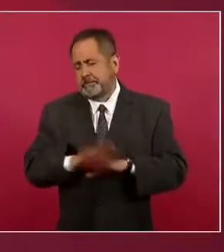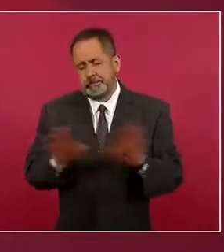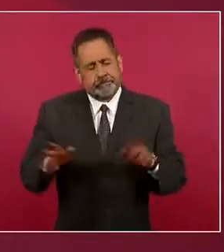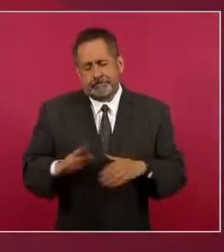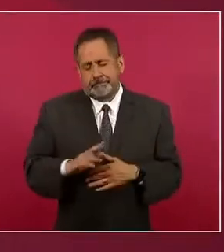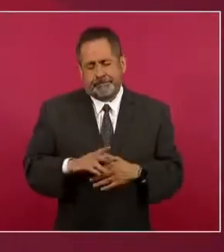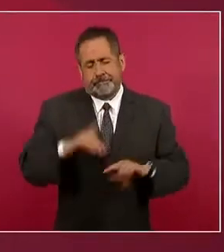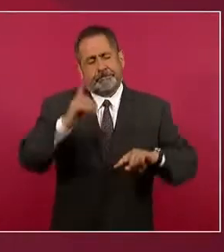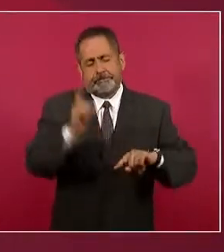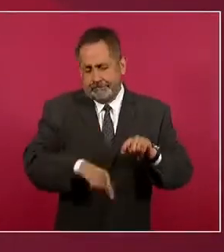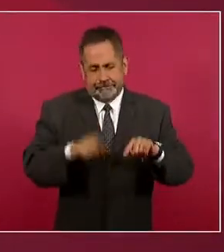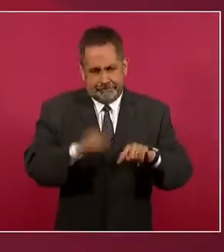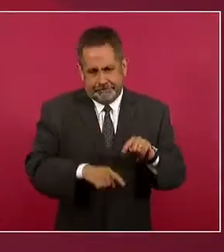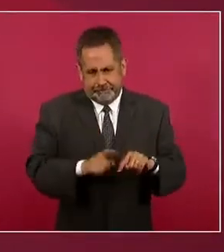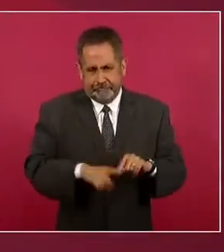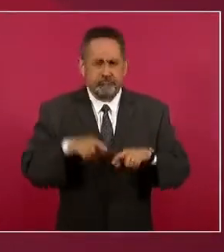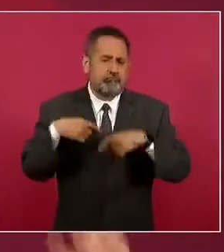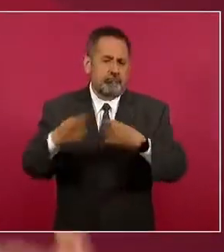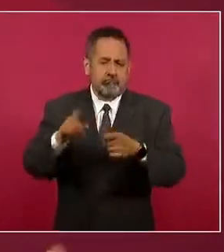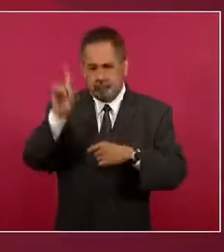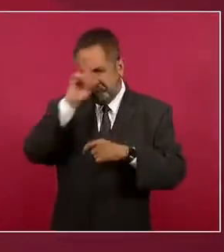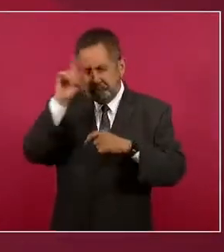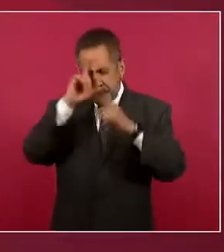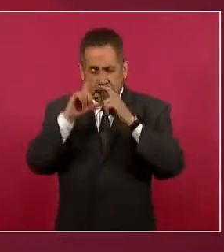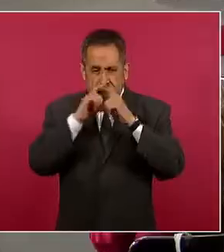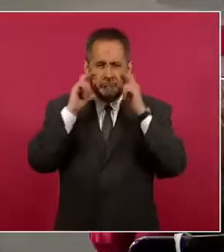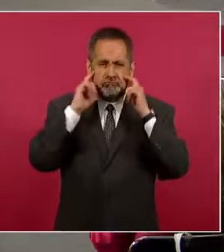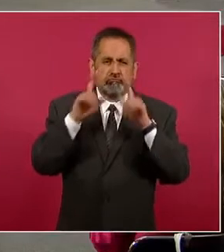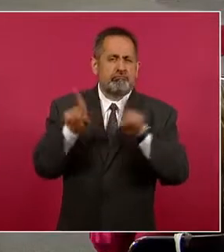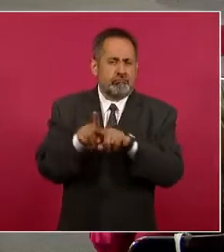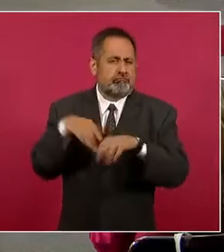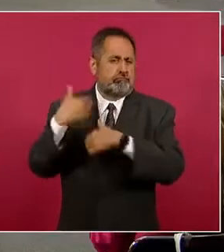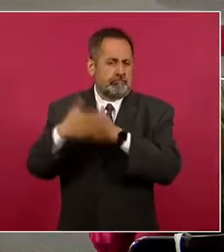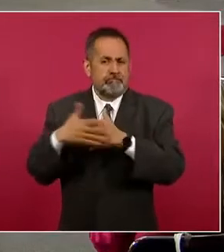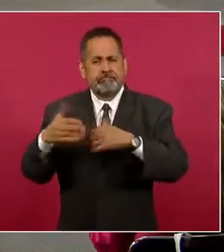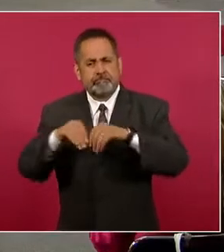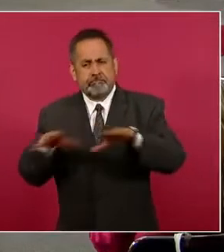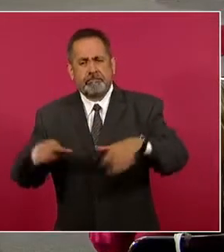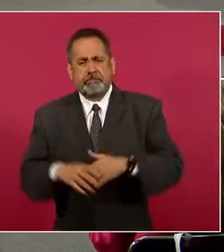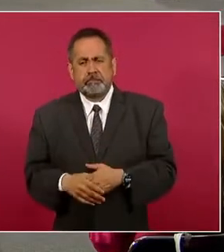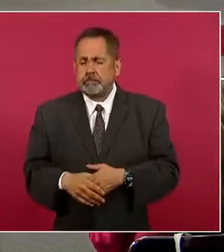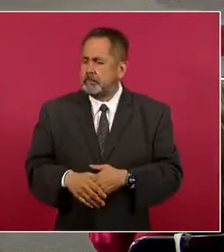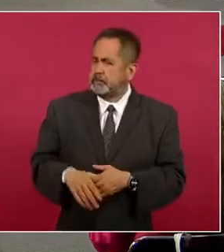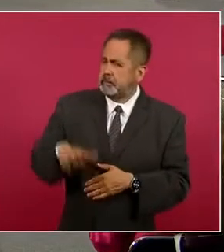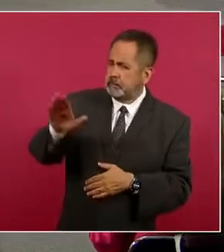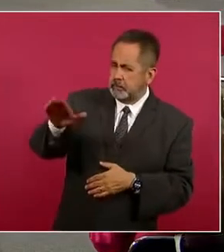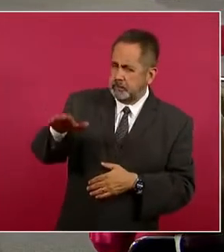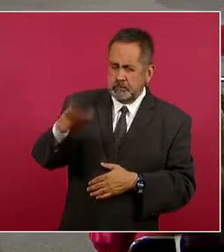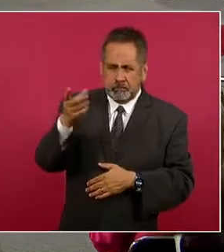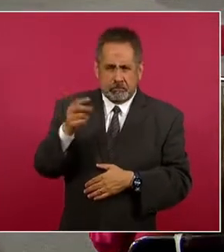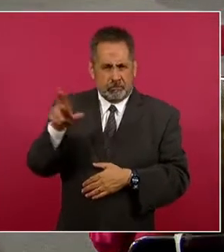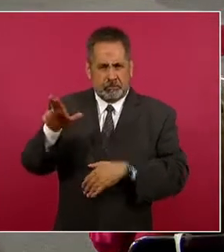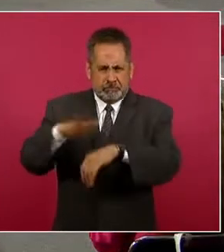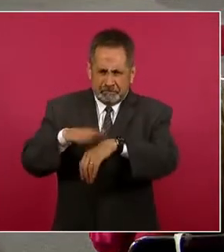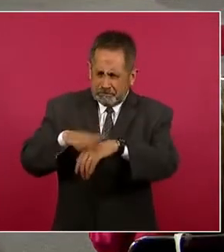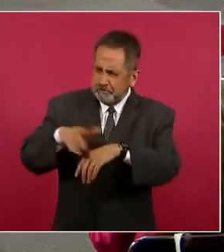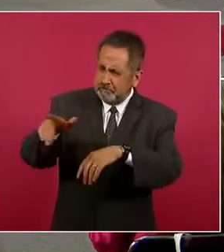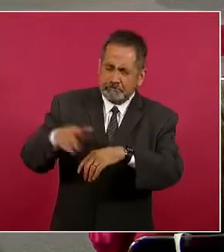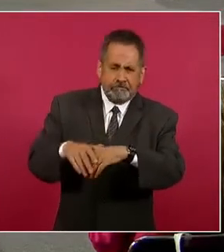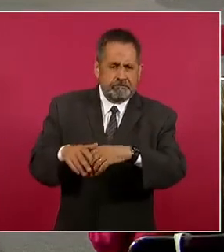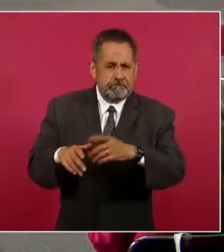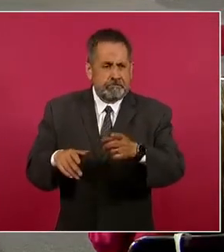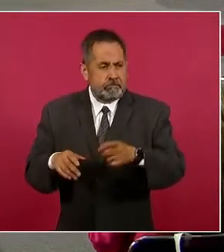algunas recomendaciones sobre el cubrebocas en este mismo sentido. Entonces, recomendaría, doctor, porque bueno, lo